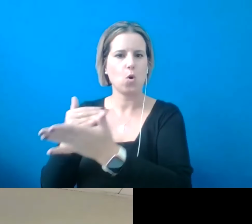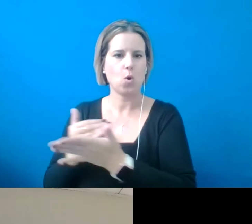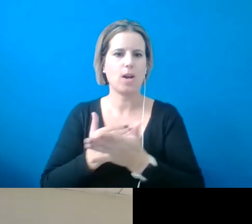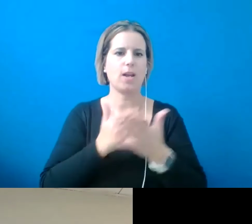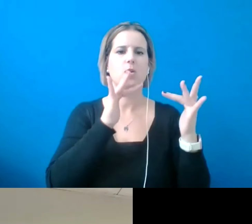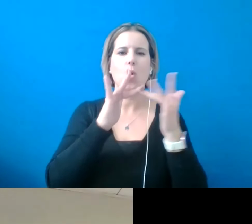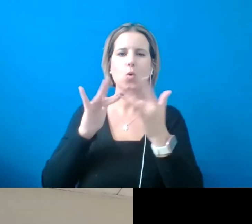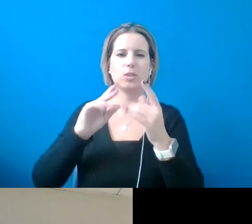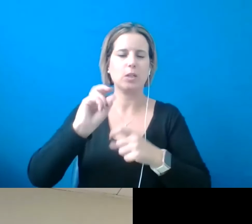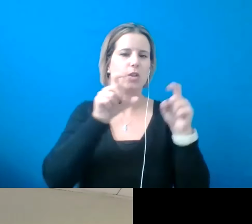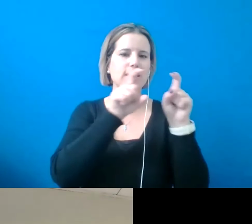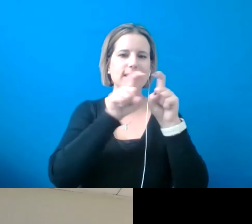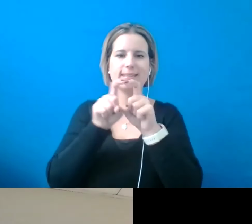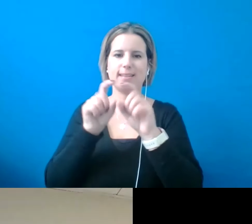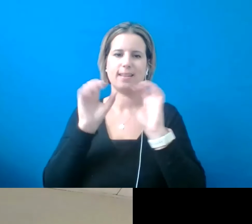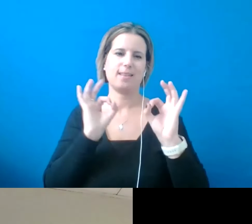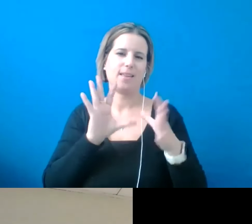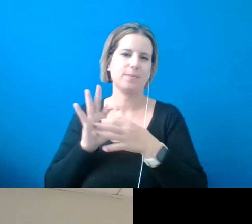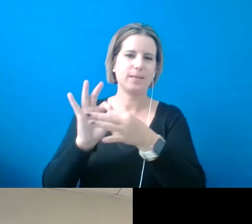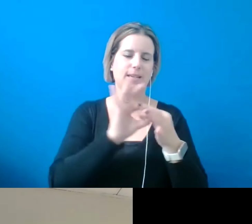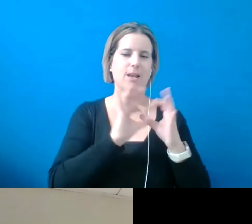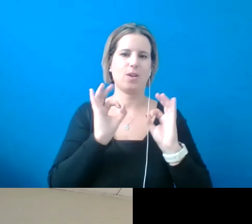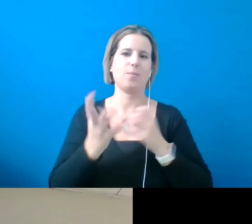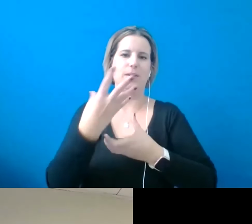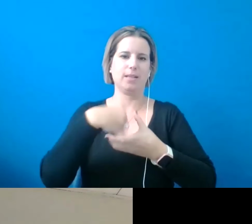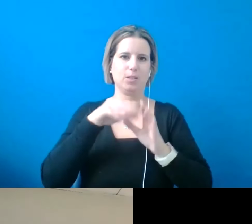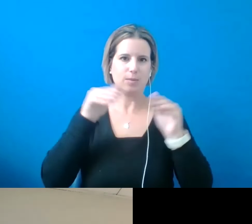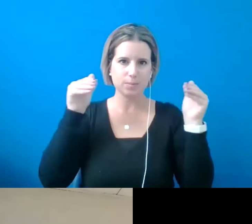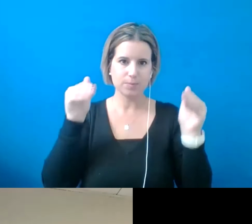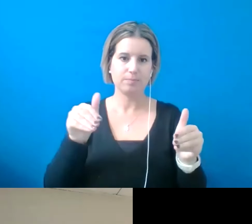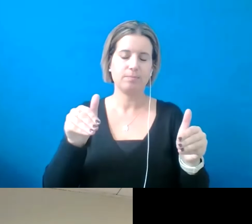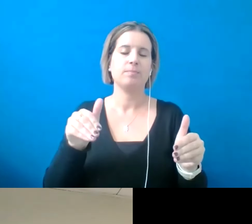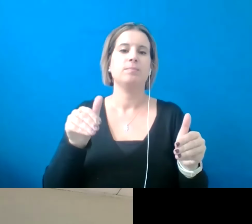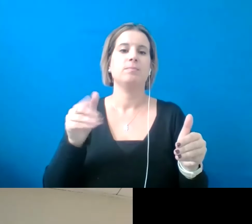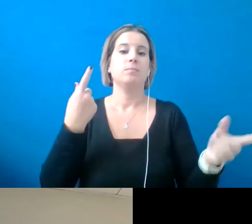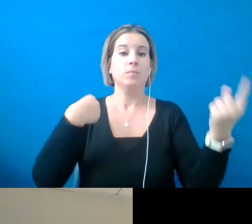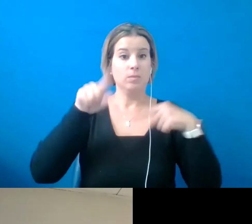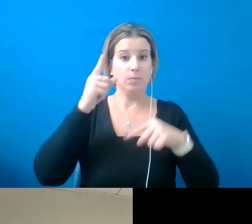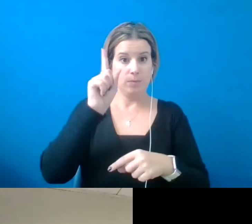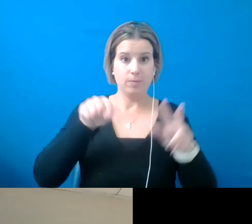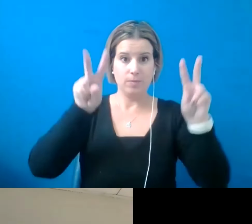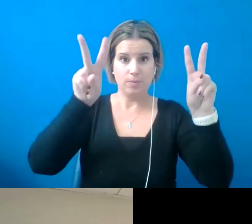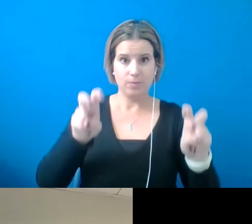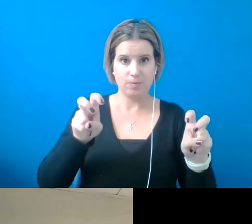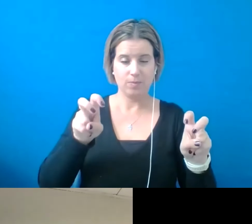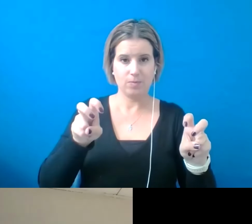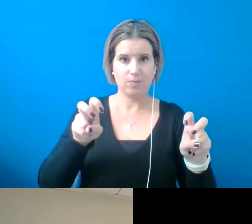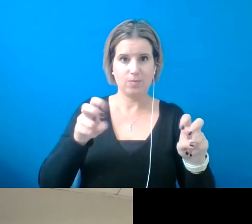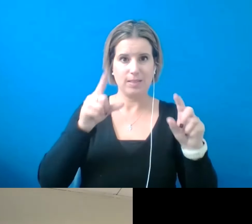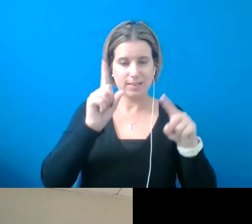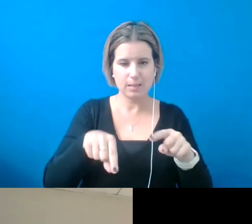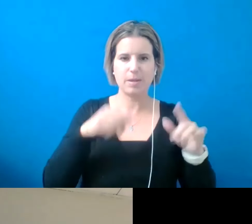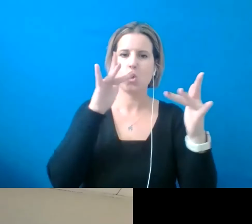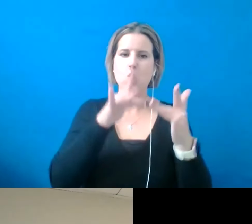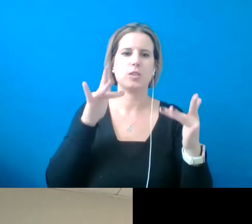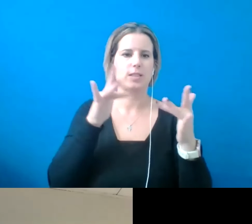con otras entidades que estén interviniendo incluso en algunas ocasiones también pues con el tema de los CAIs nos hemos puesto en contacto si